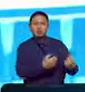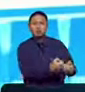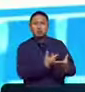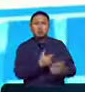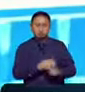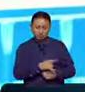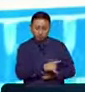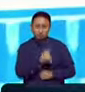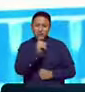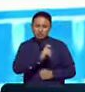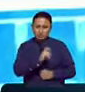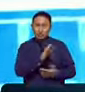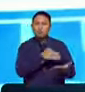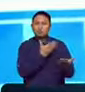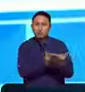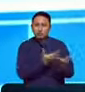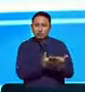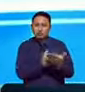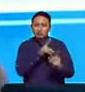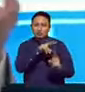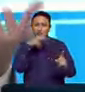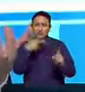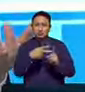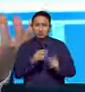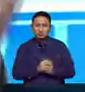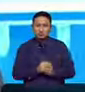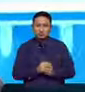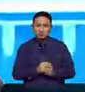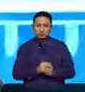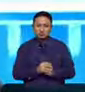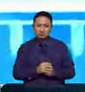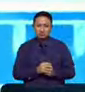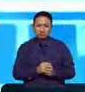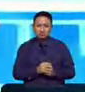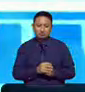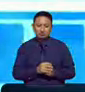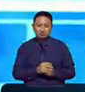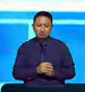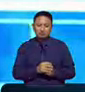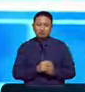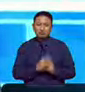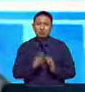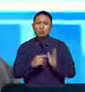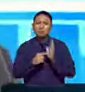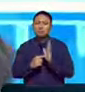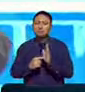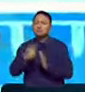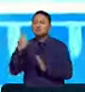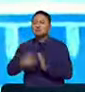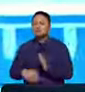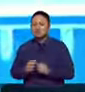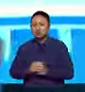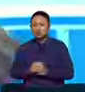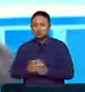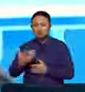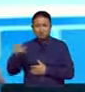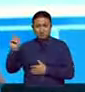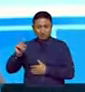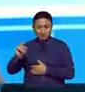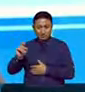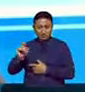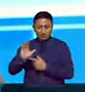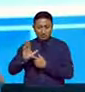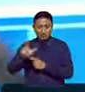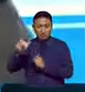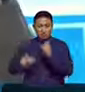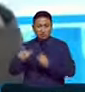también necesidades, propuestas, visiones. ¿Qué es posible representar ahora? ¿La necesidad expresada por